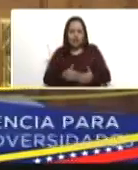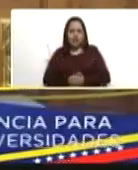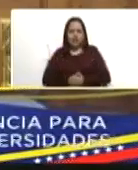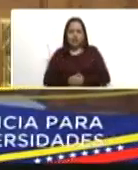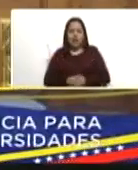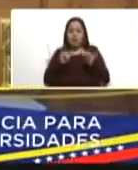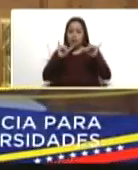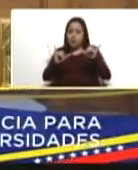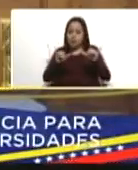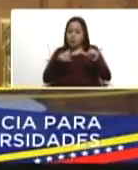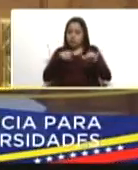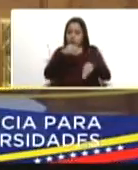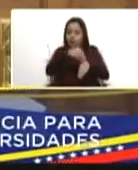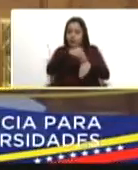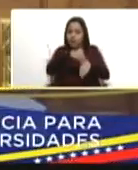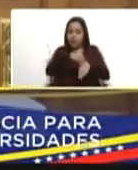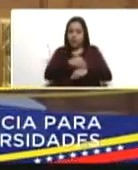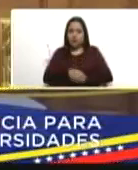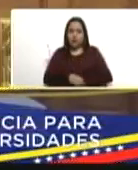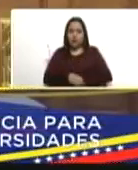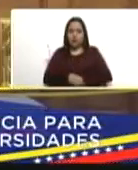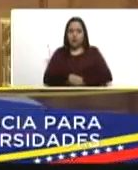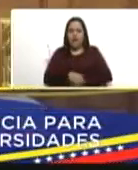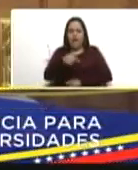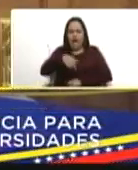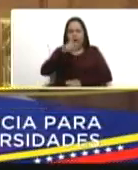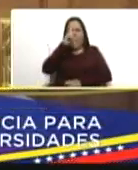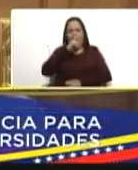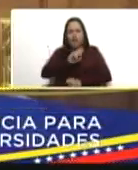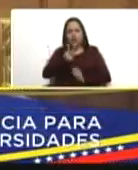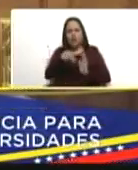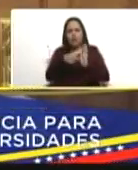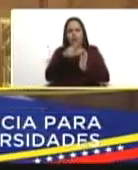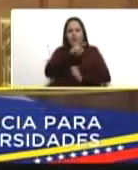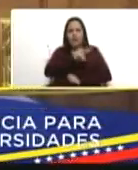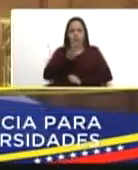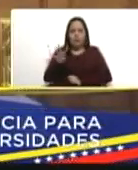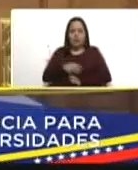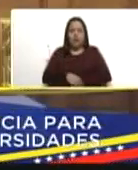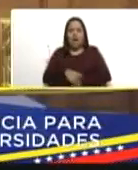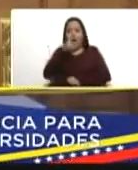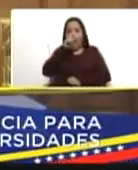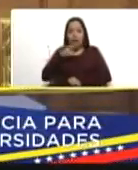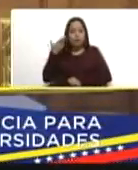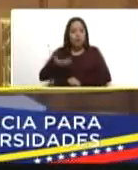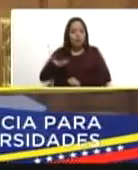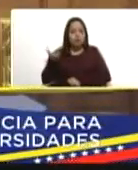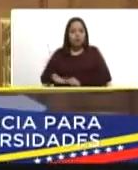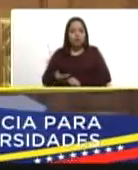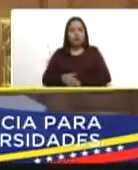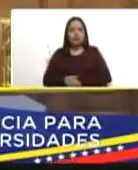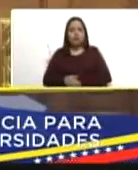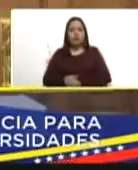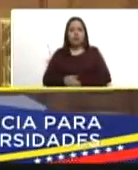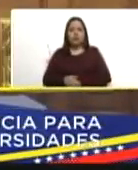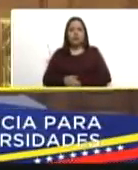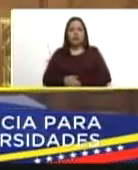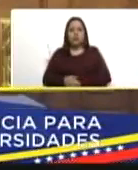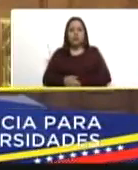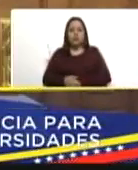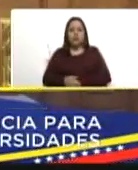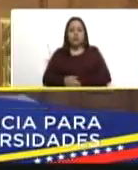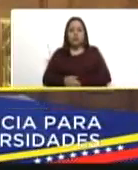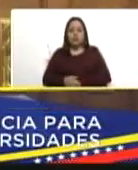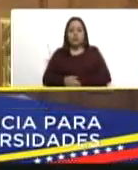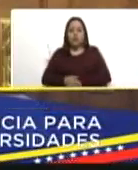eso les digo que en este año 2024 año mítico de los bicentenarios de nuestra